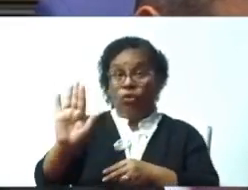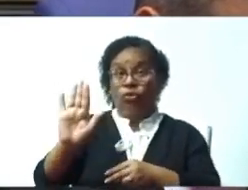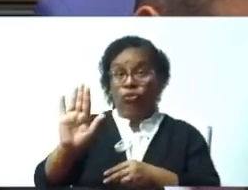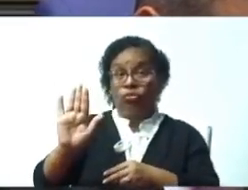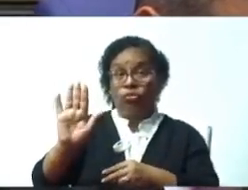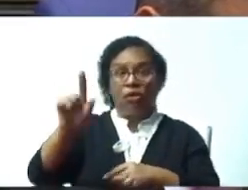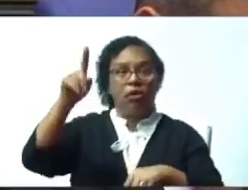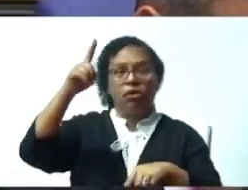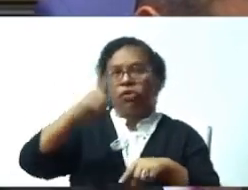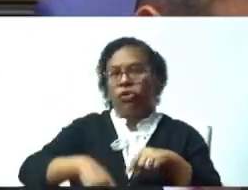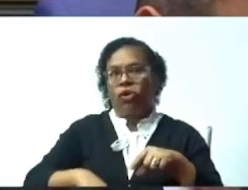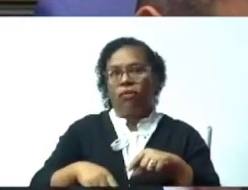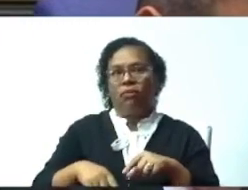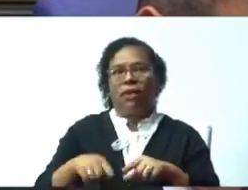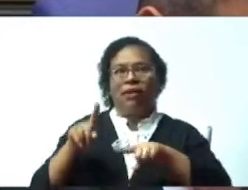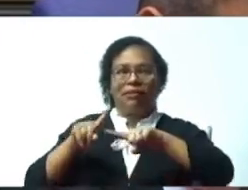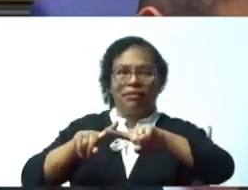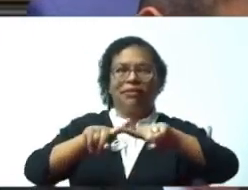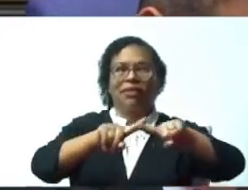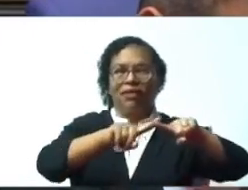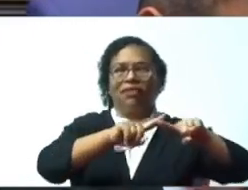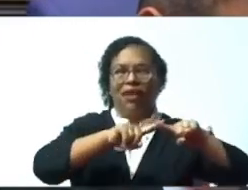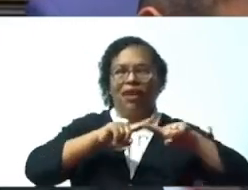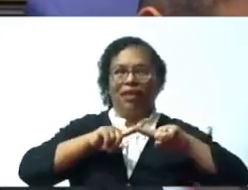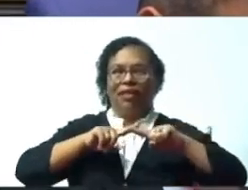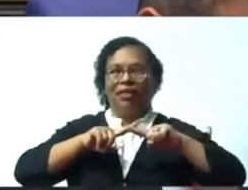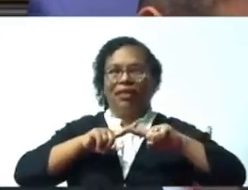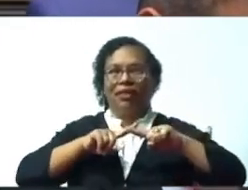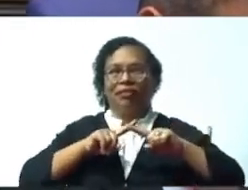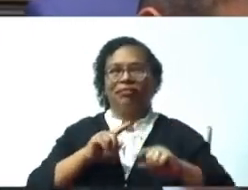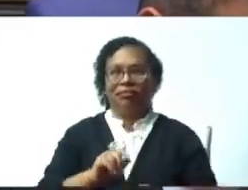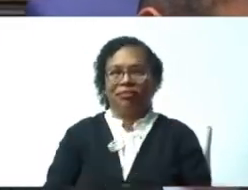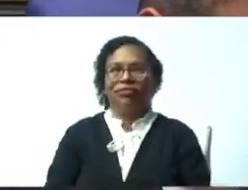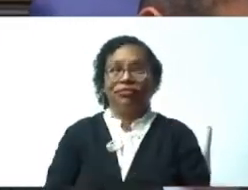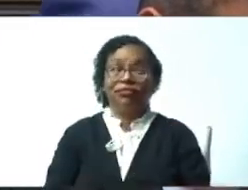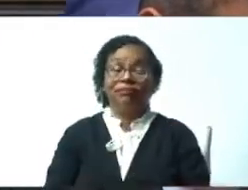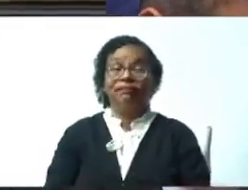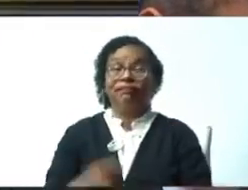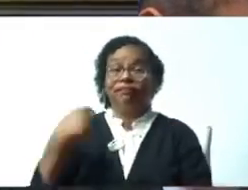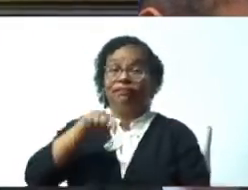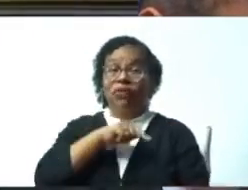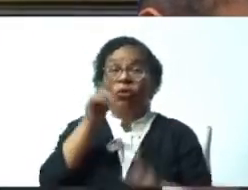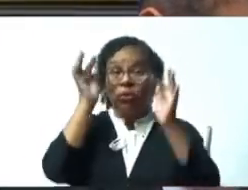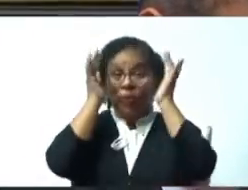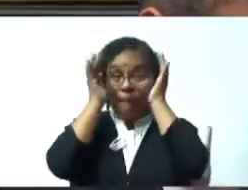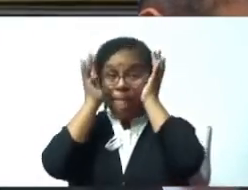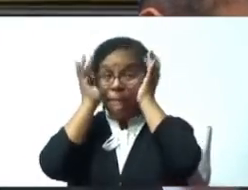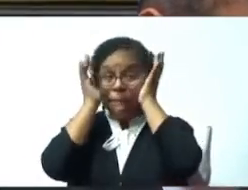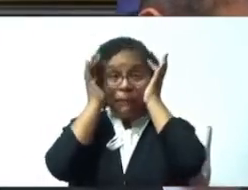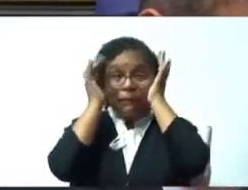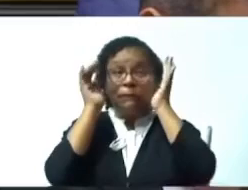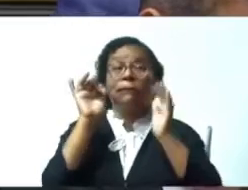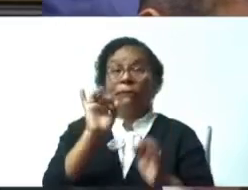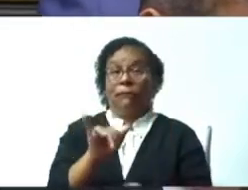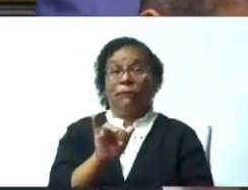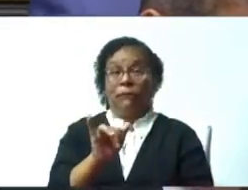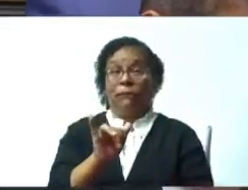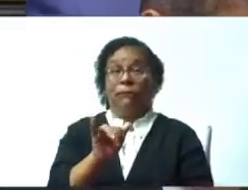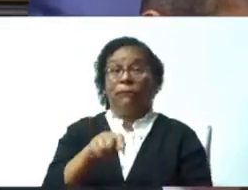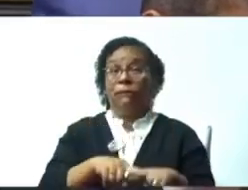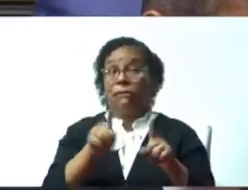destruyan con la asistencia de niños. Y esa es una de las preocupaciones. Pero hay otra preocupación aún más